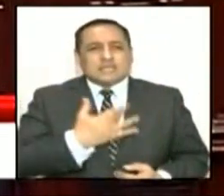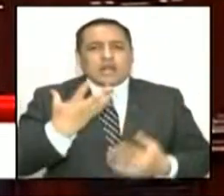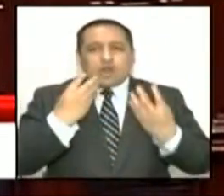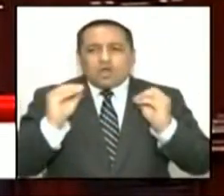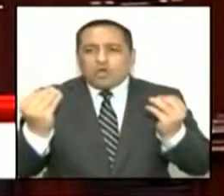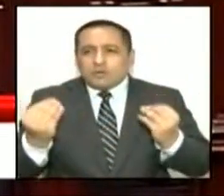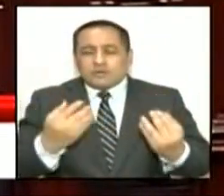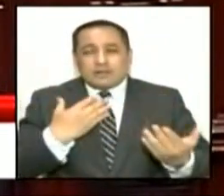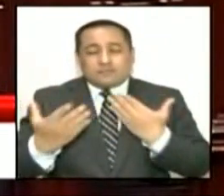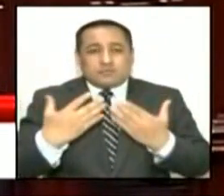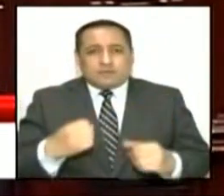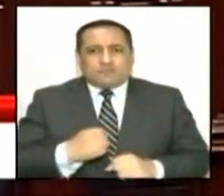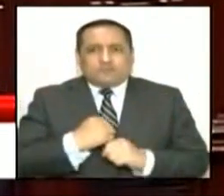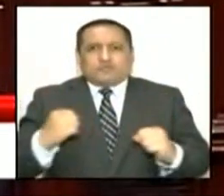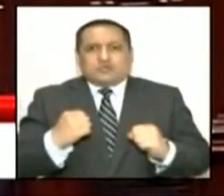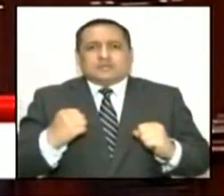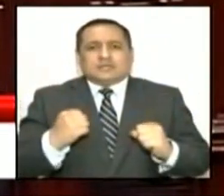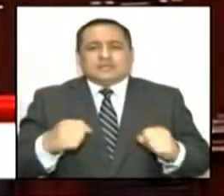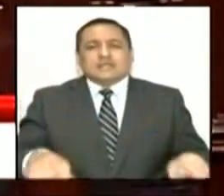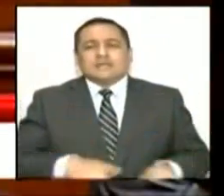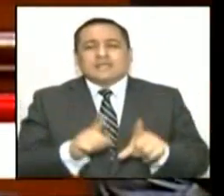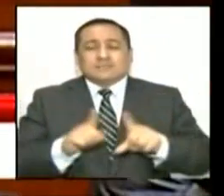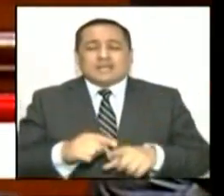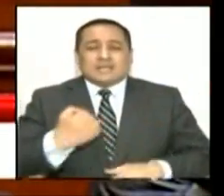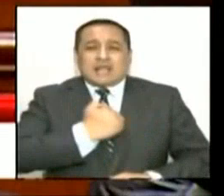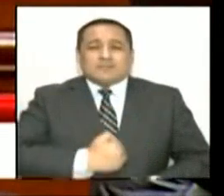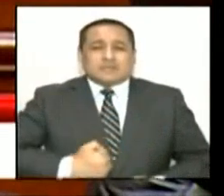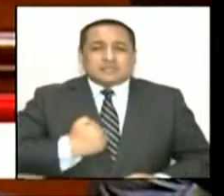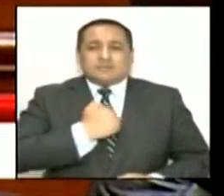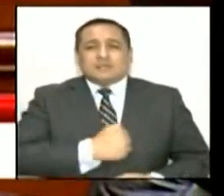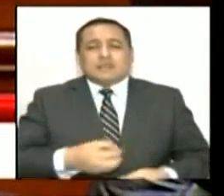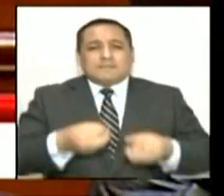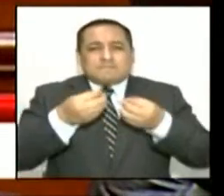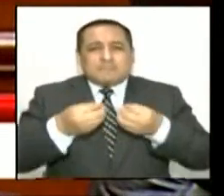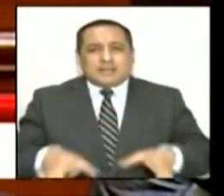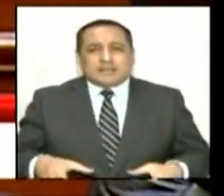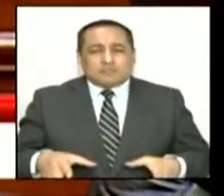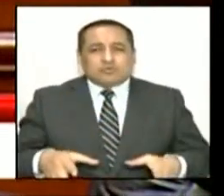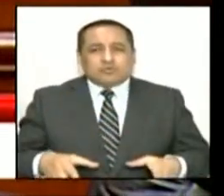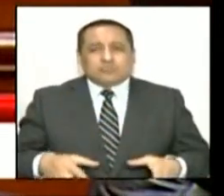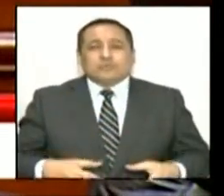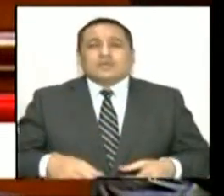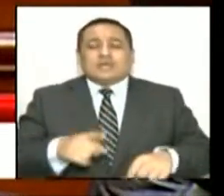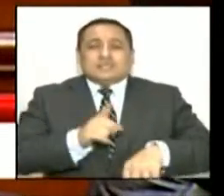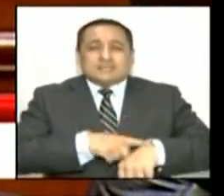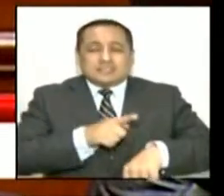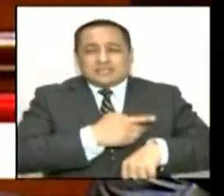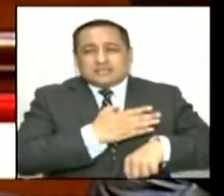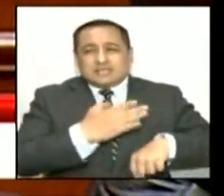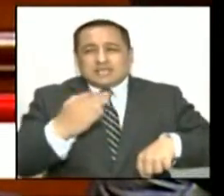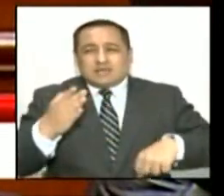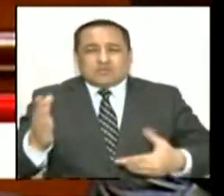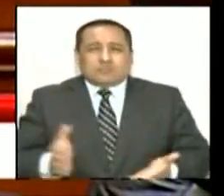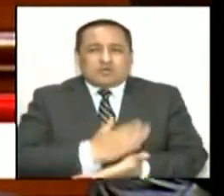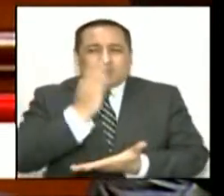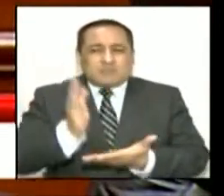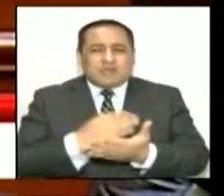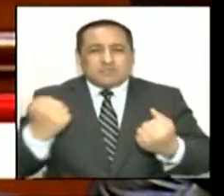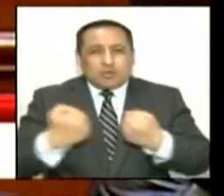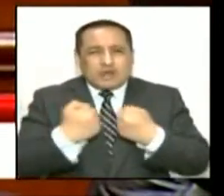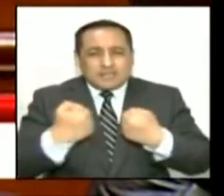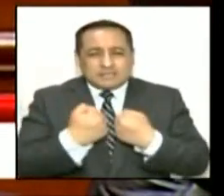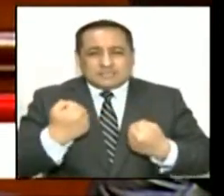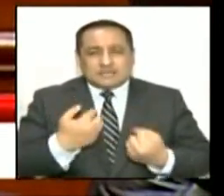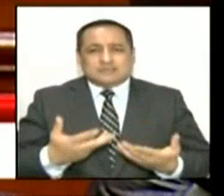de una manera explosiva y que desgraciadamente perdimos por un tiempo en los tiempos de crisis, de violencia que